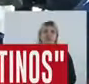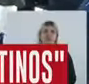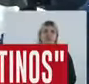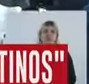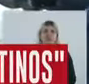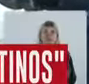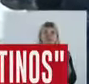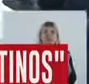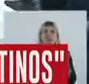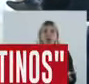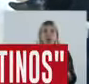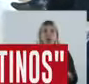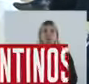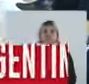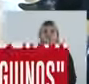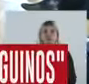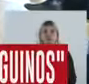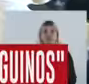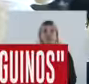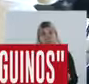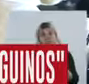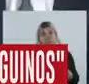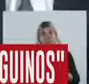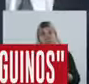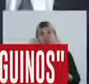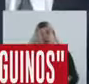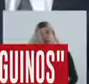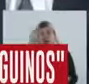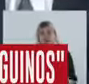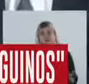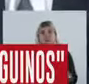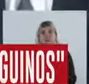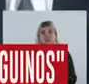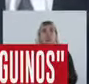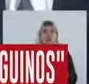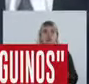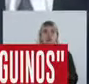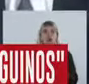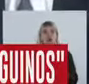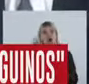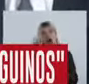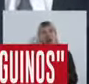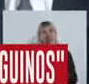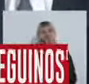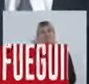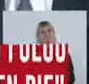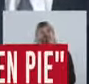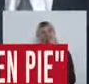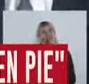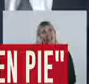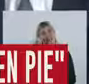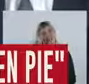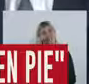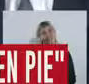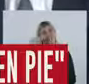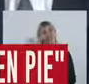Por eso también pensé, cuando Jorge Ferraresi el sábado pasado,